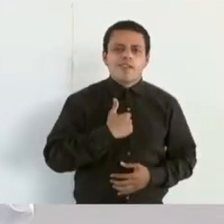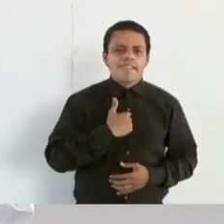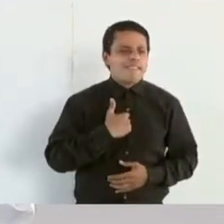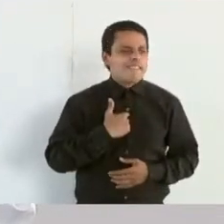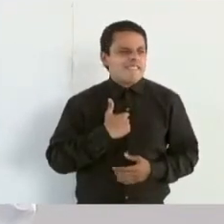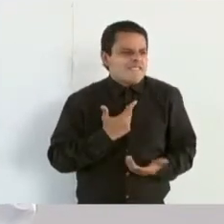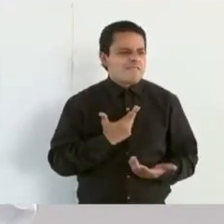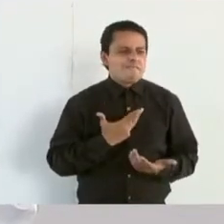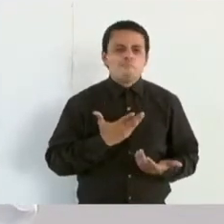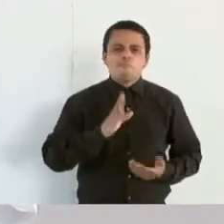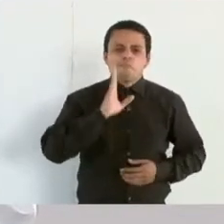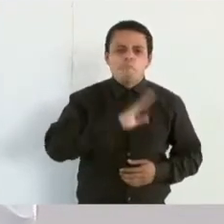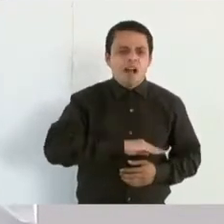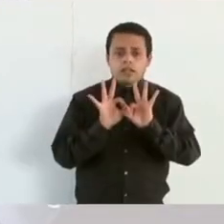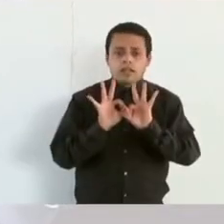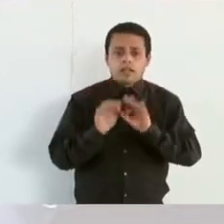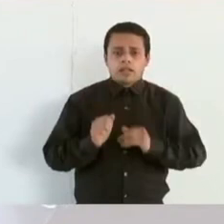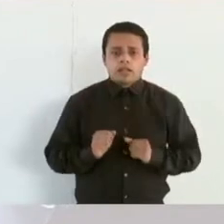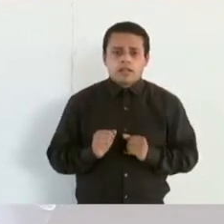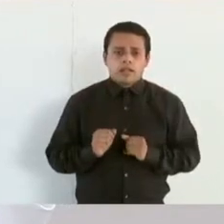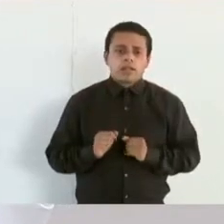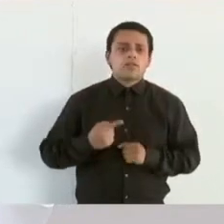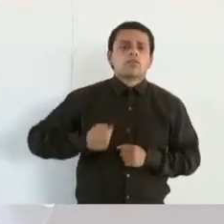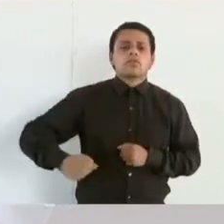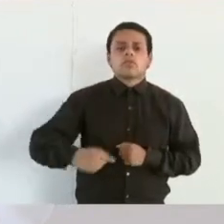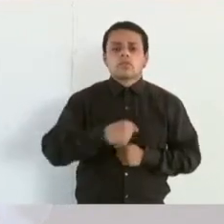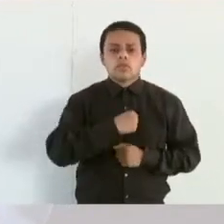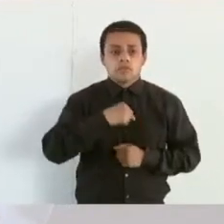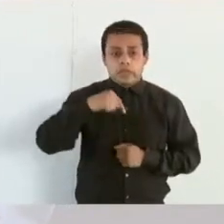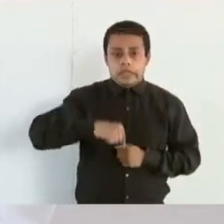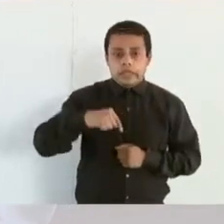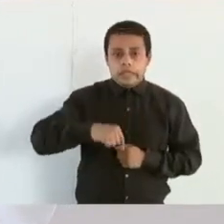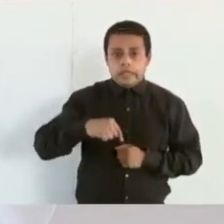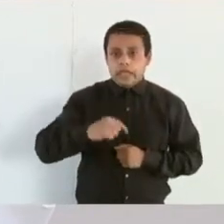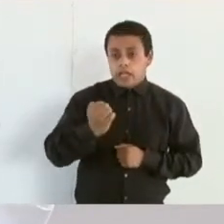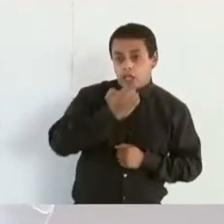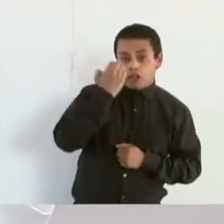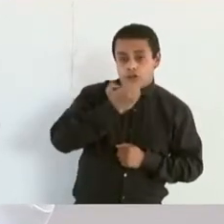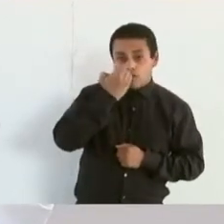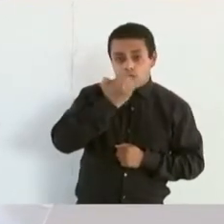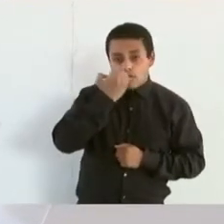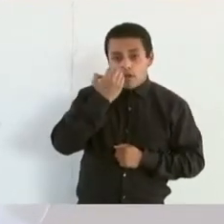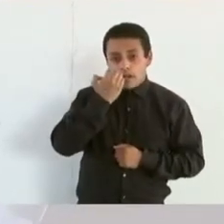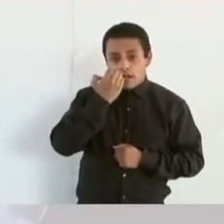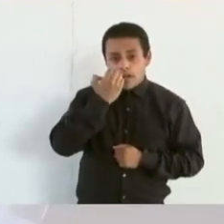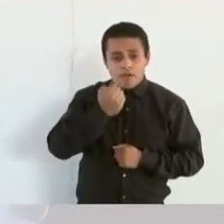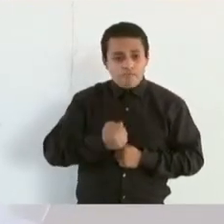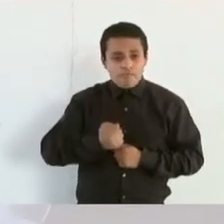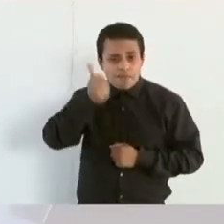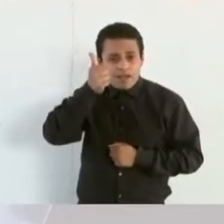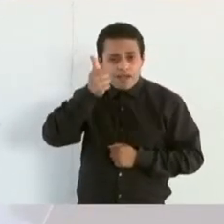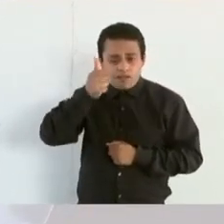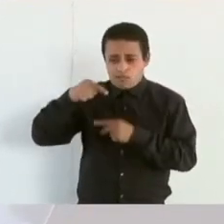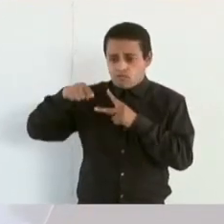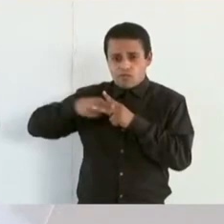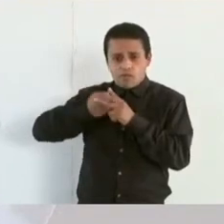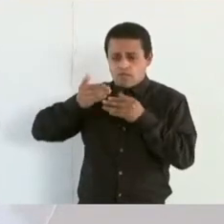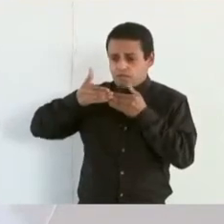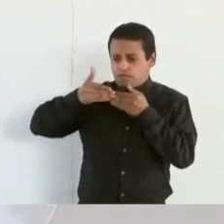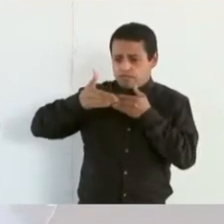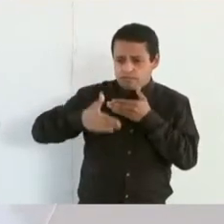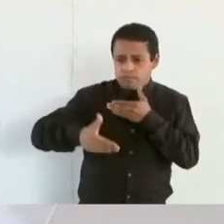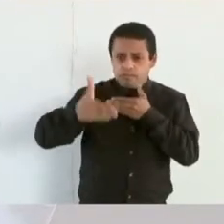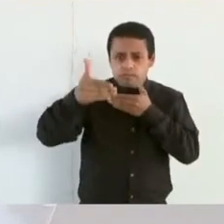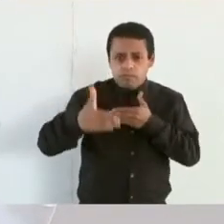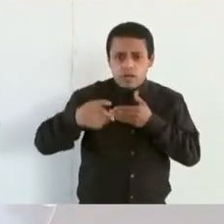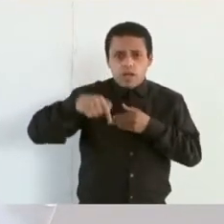las conductas antisociales. Estar en la inauguración de esta primera etapa de la Universidad